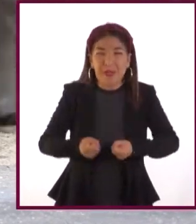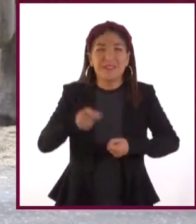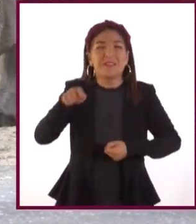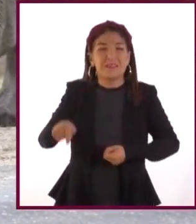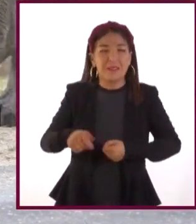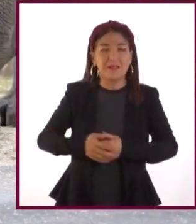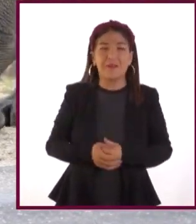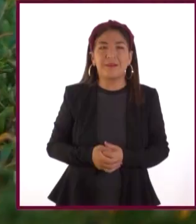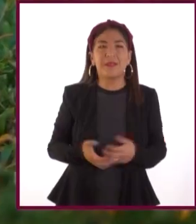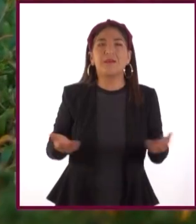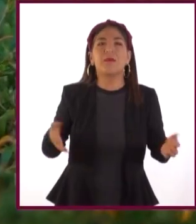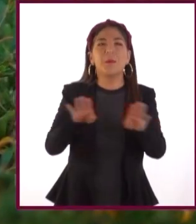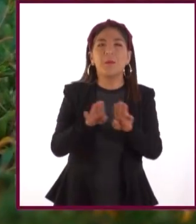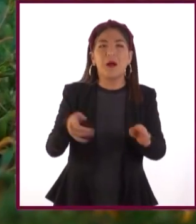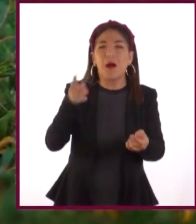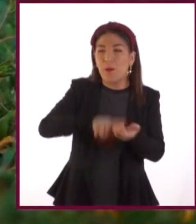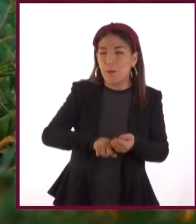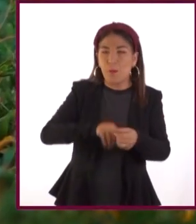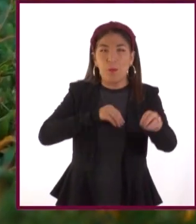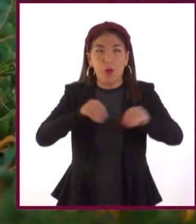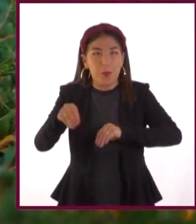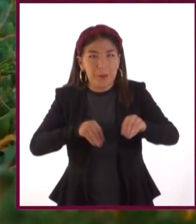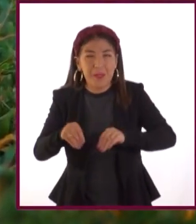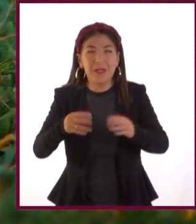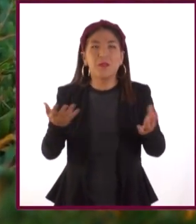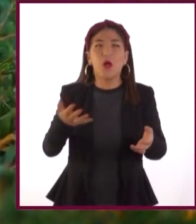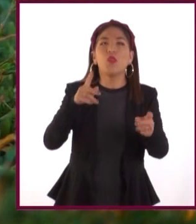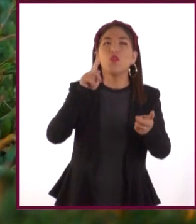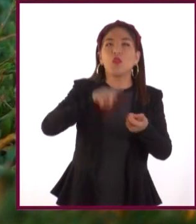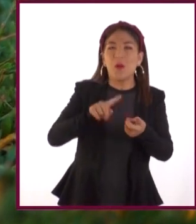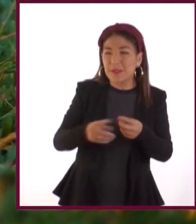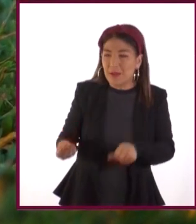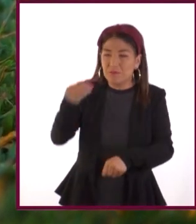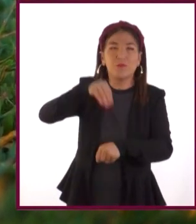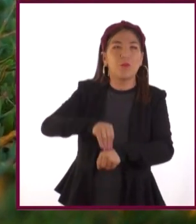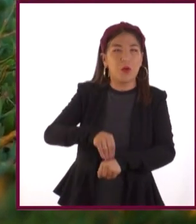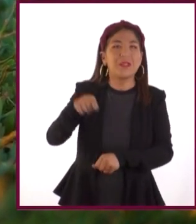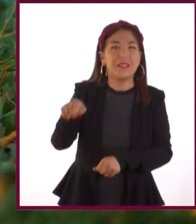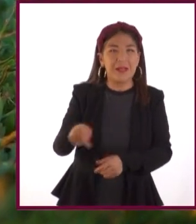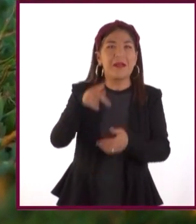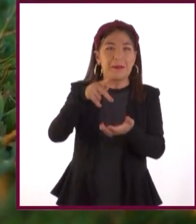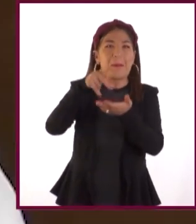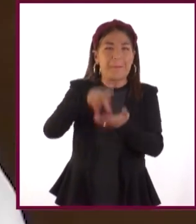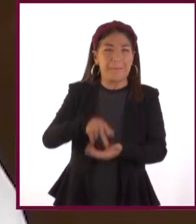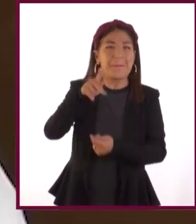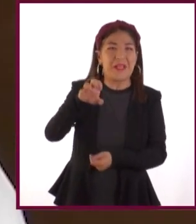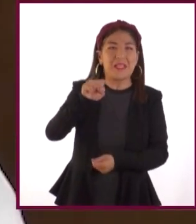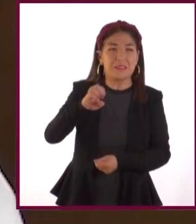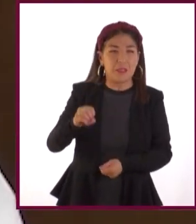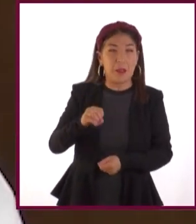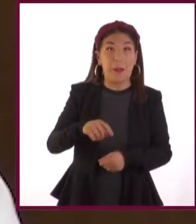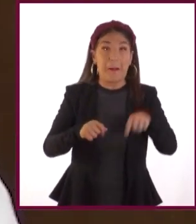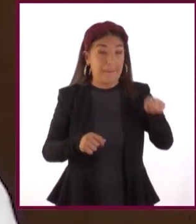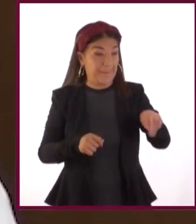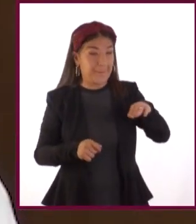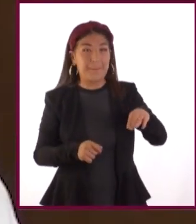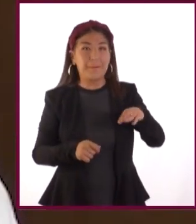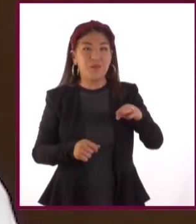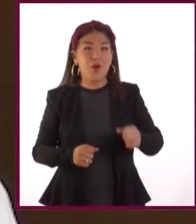en el supermercado, en las tortillerías, que son comparativos de los objetos. Ahora, el peso, a diferencia de la